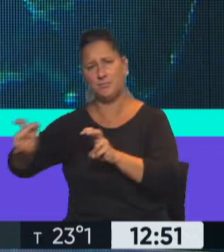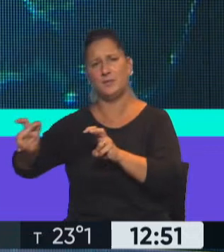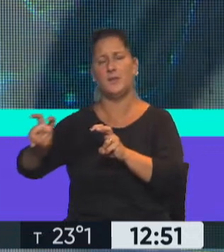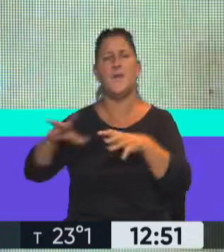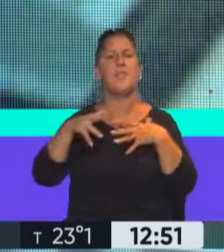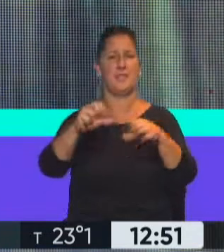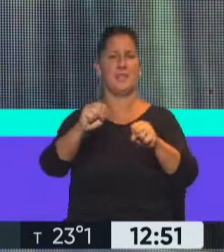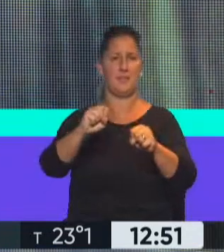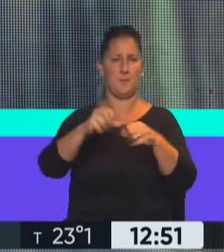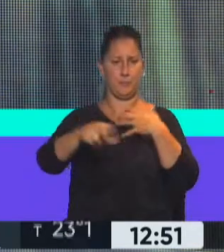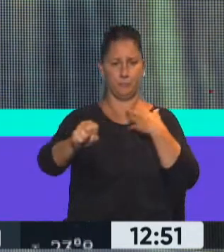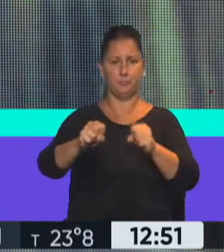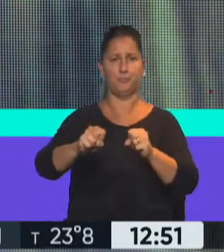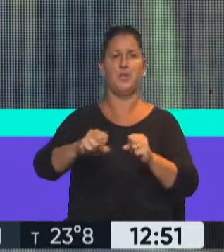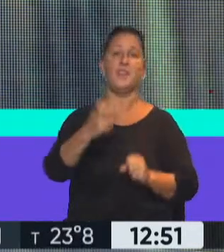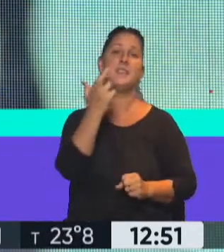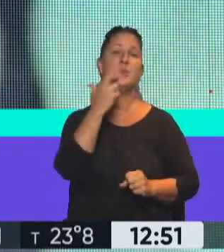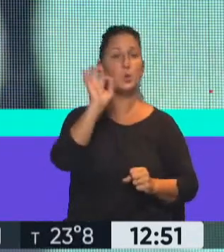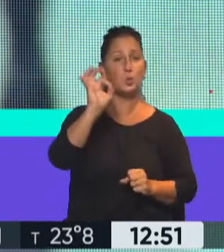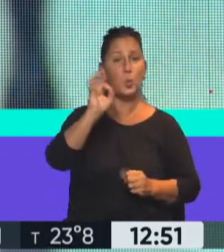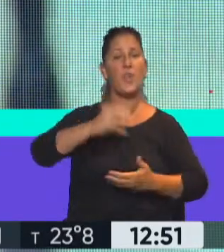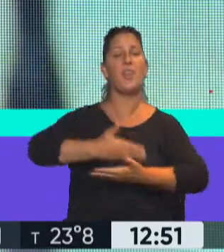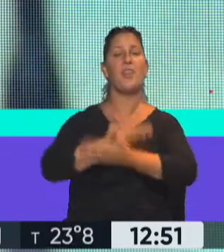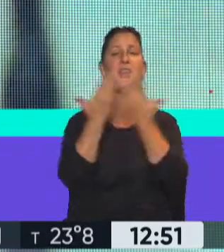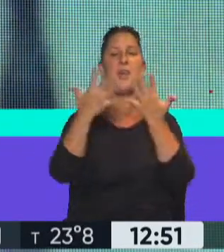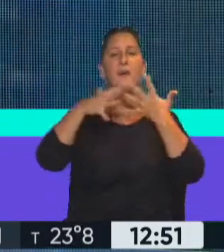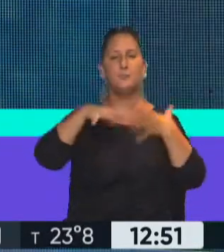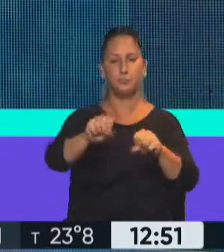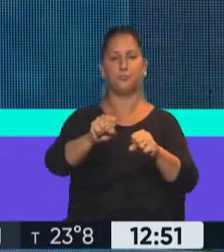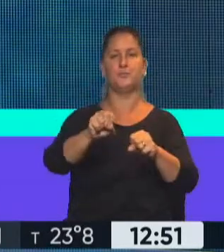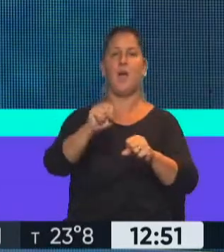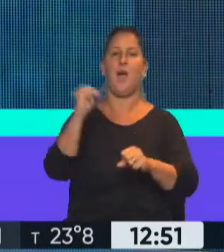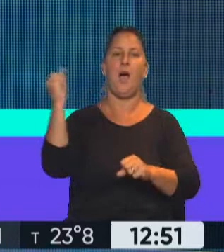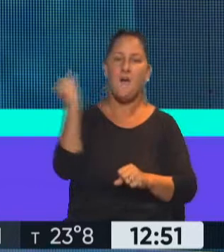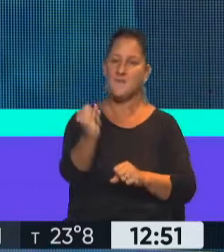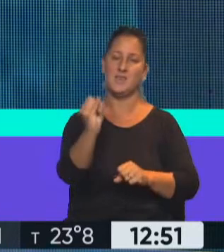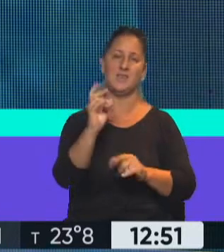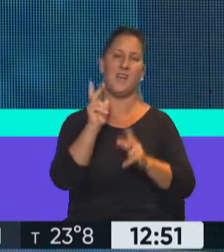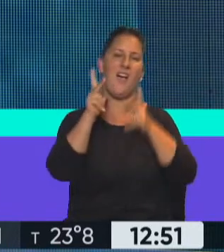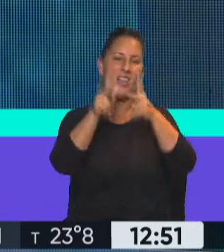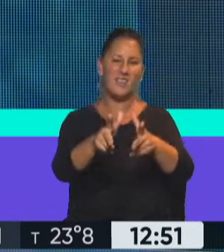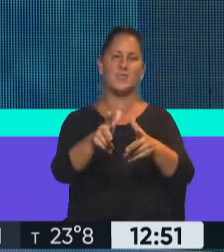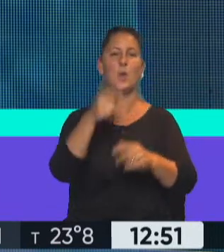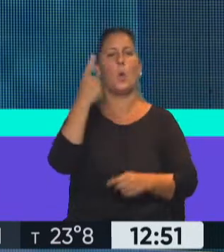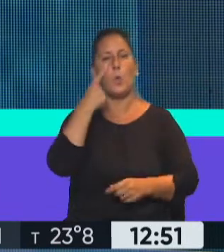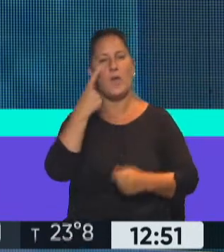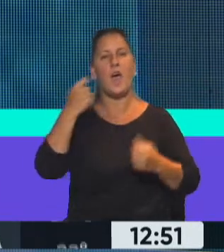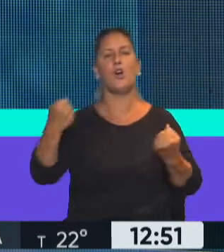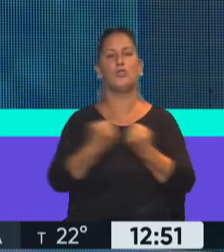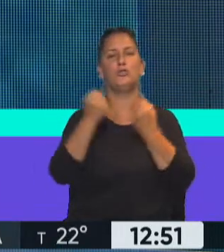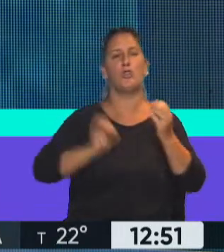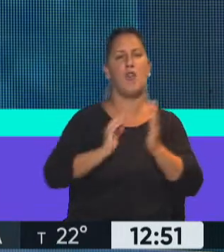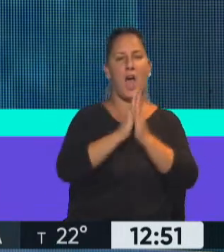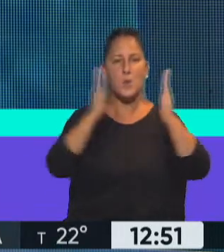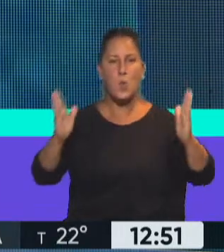normalmente usamos el 19 de octubre como el día para detectar bueno que te avisan que te dicen que el chequeo anual act lo